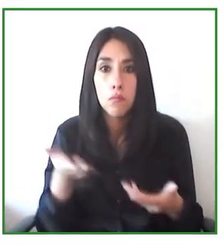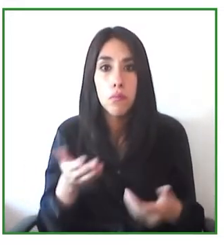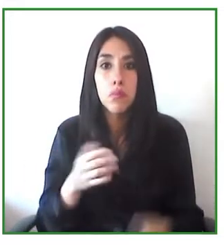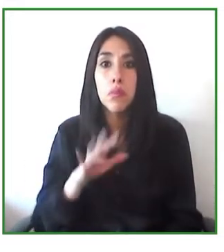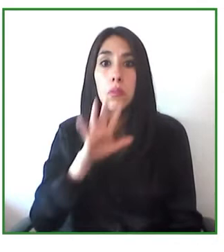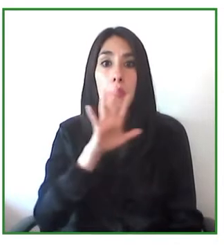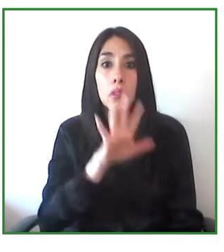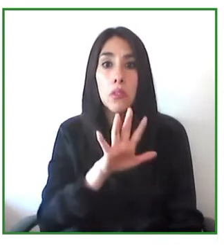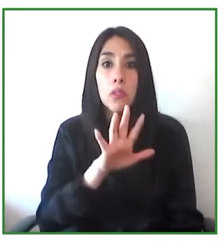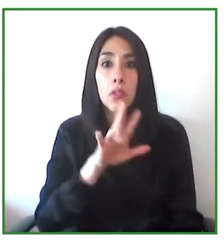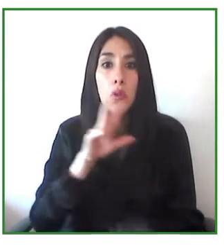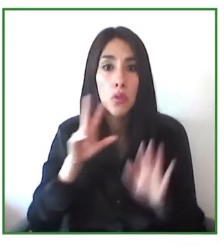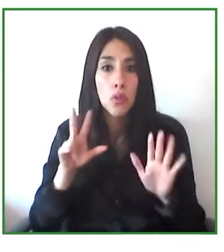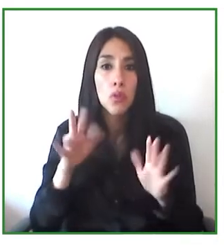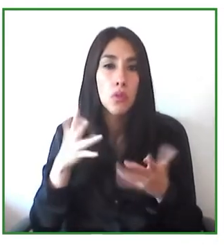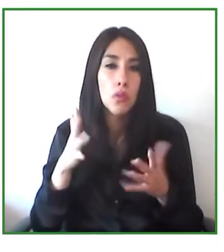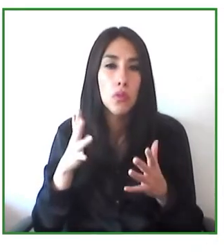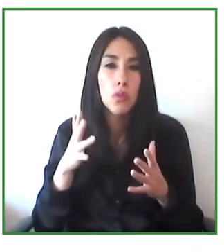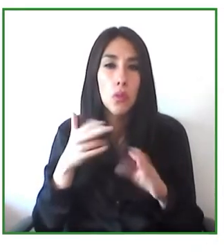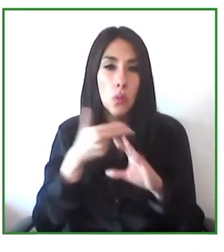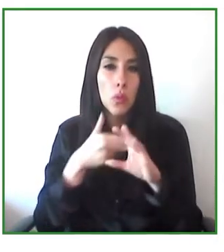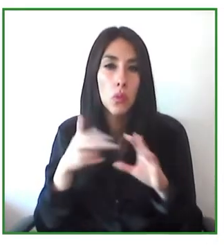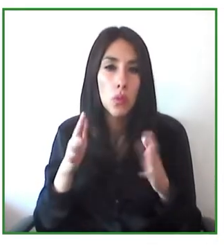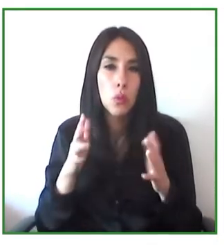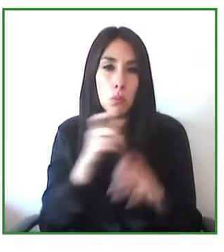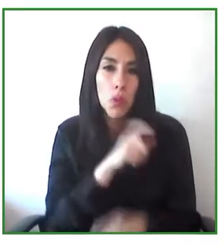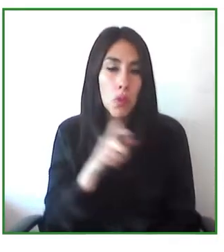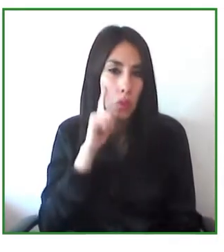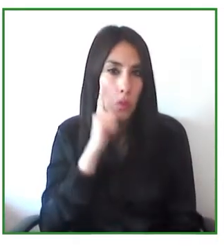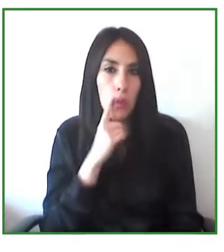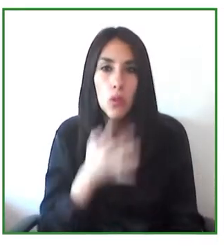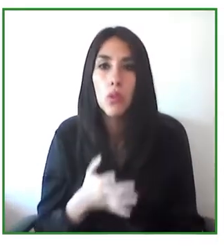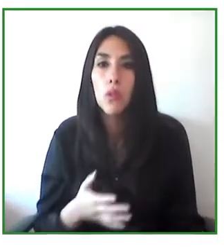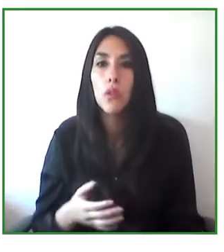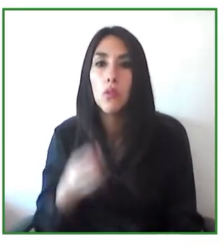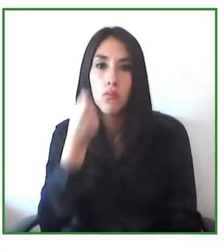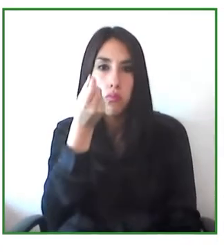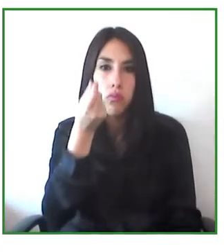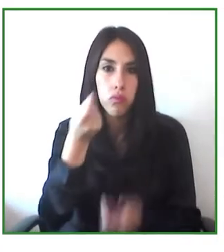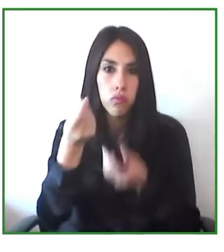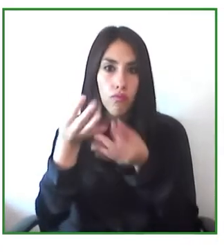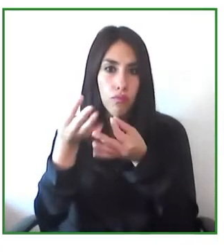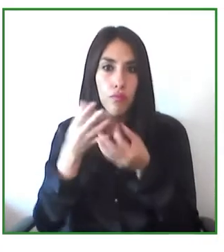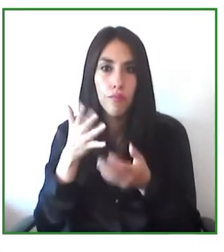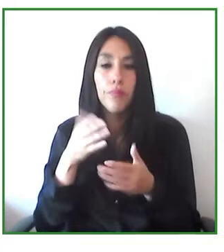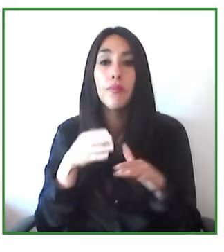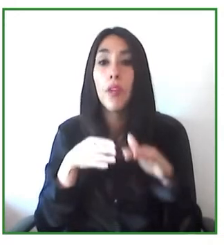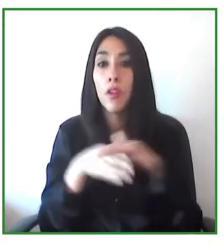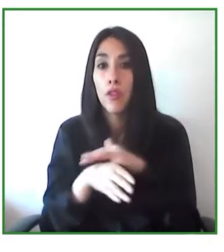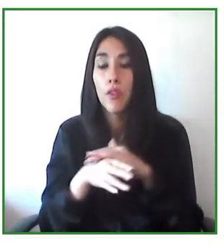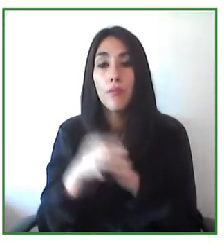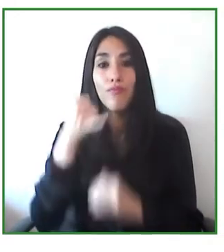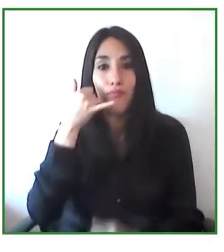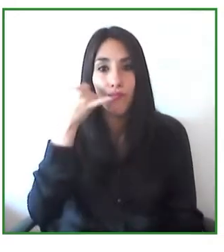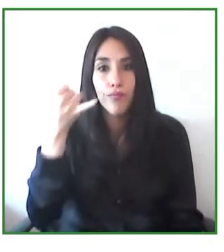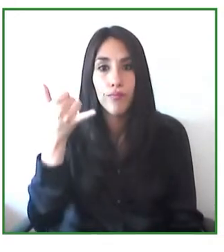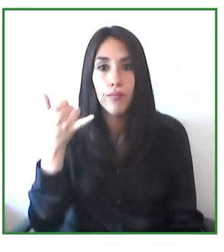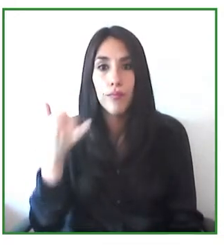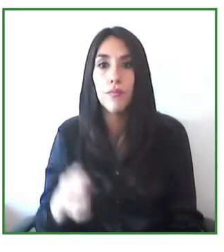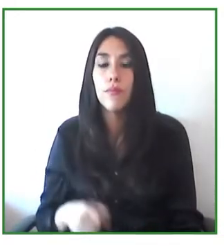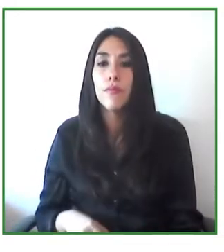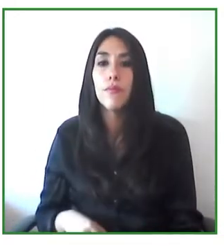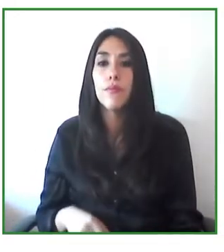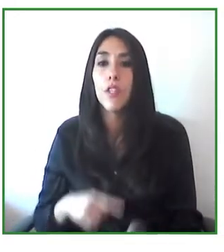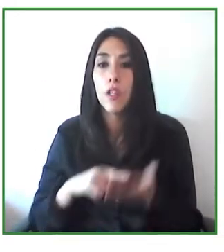58.299 sordos que han accedido a esta herramienta. Muchas de las personas sordas requieren del servicio